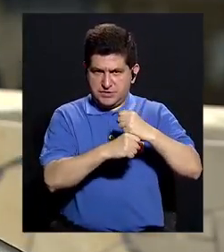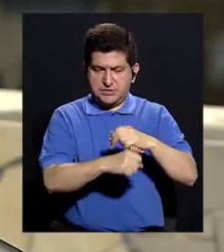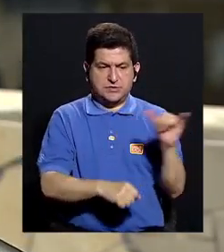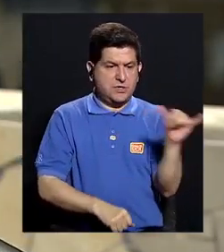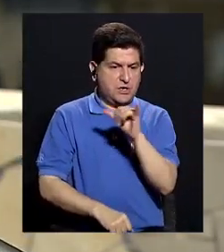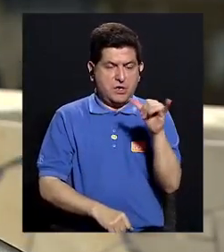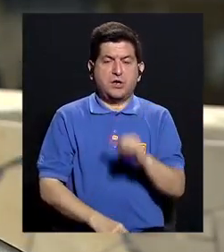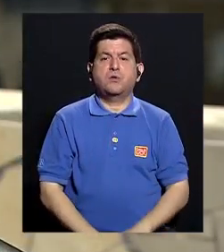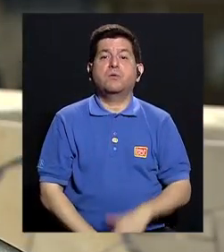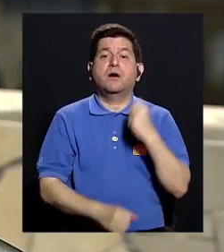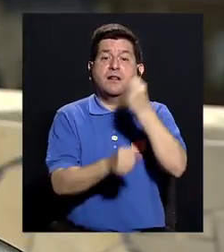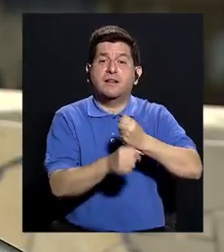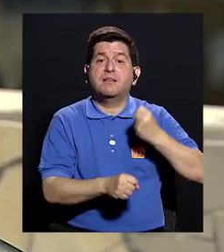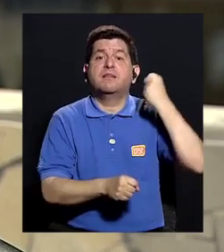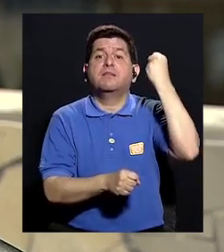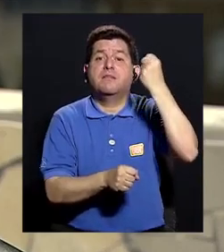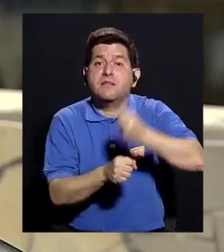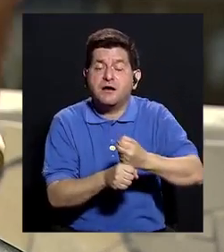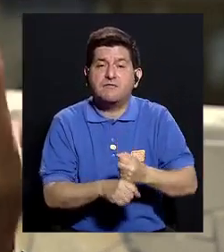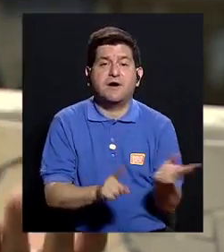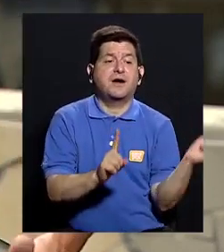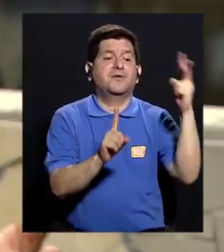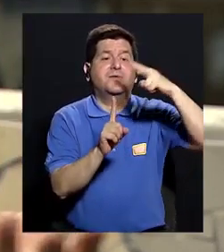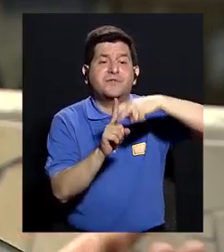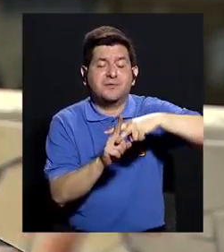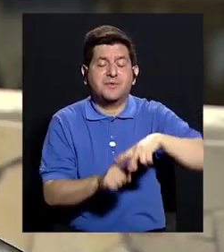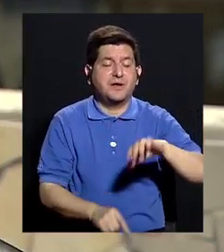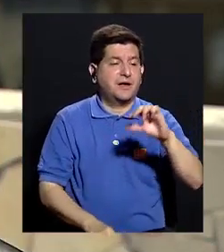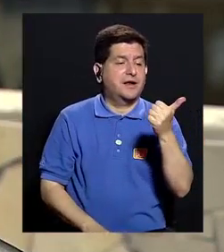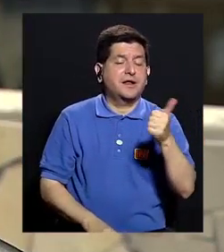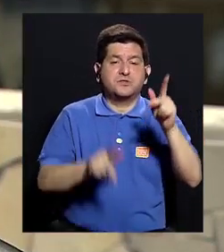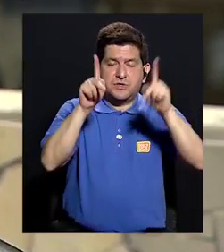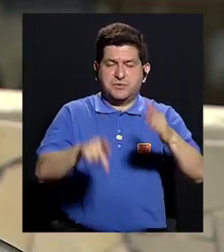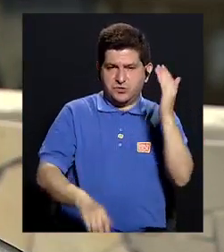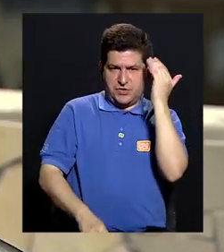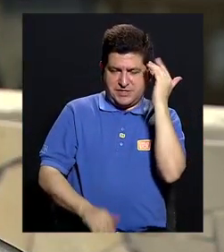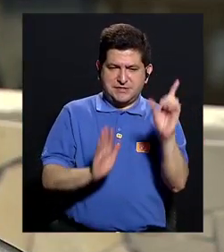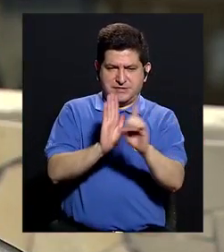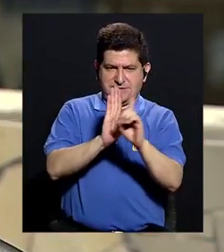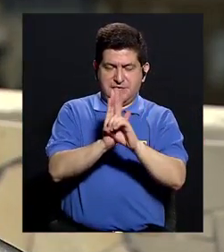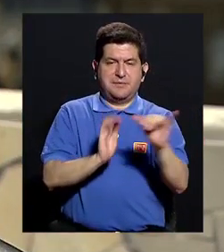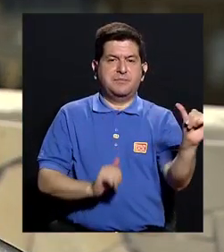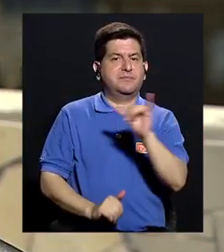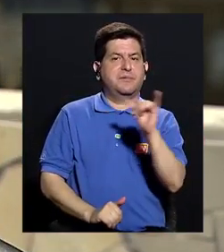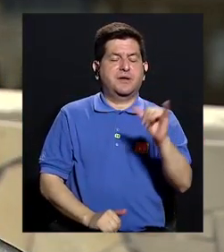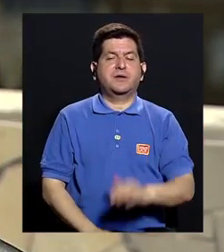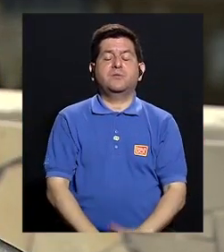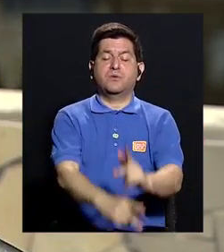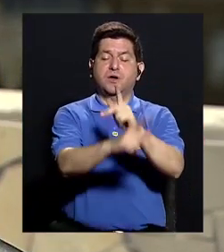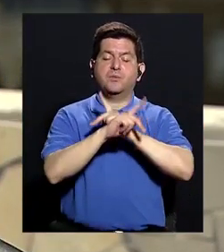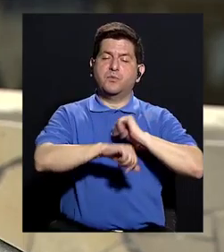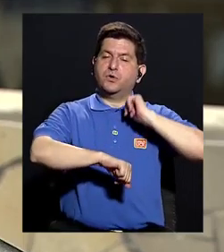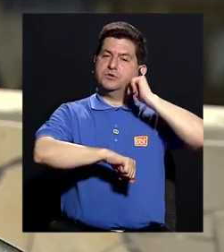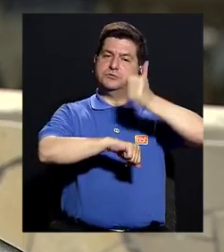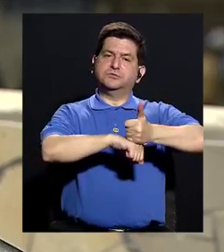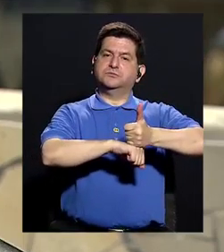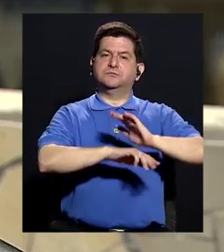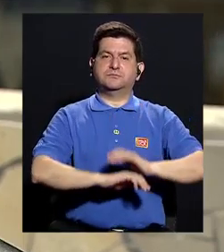como es la tarea de hacer que los demás reconozcan sus derechos y por lo tanto también protegerlos